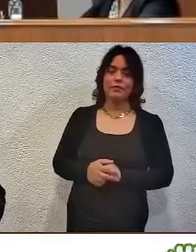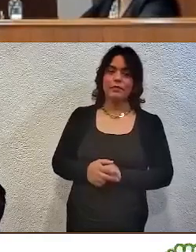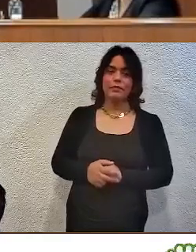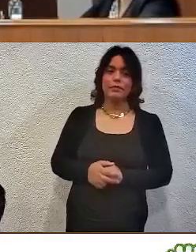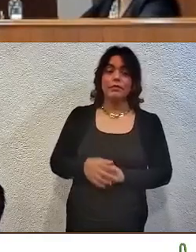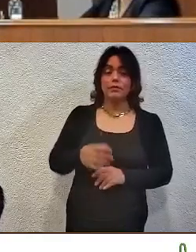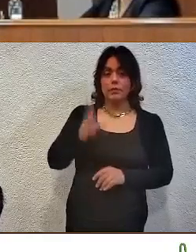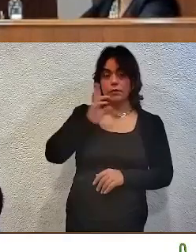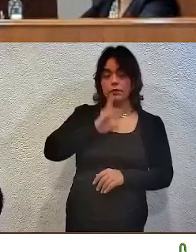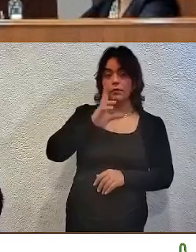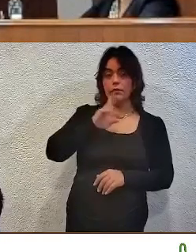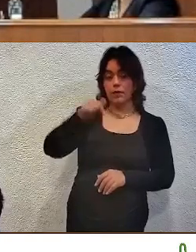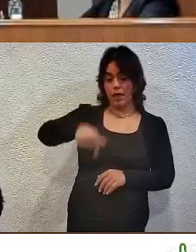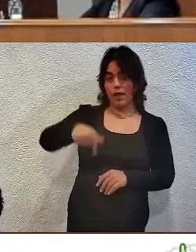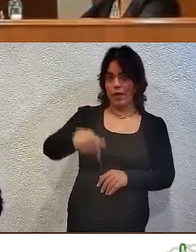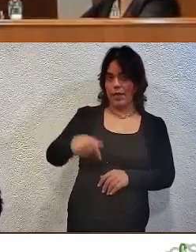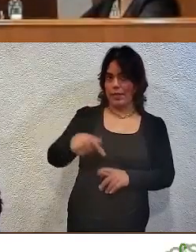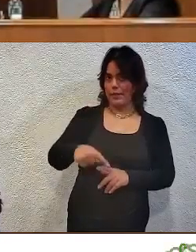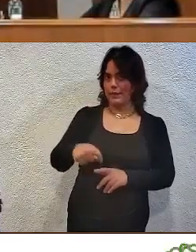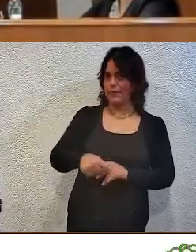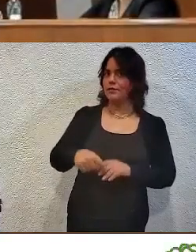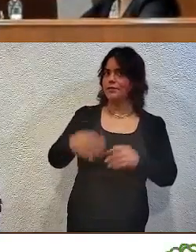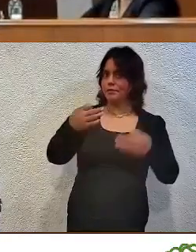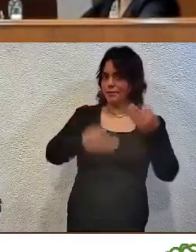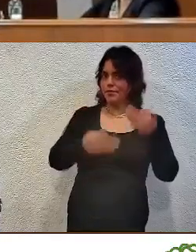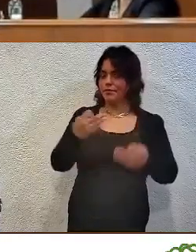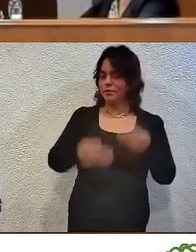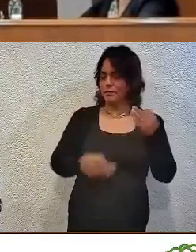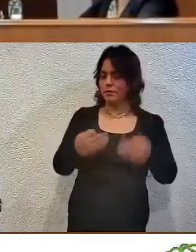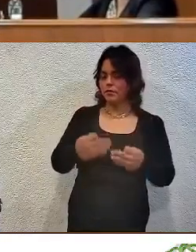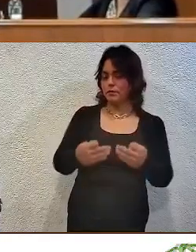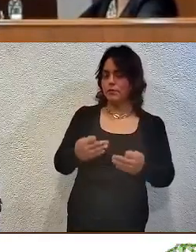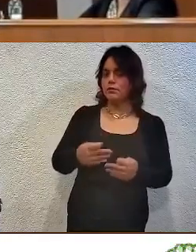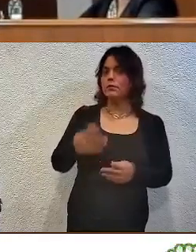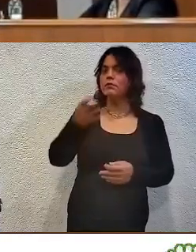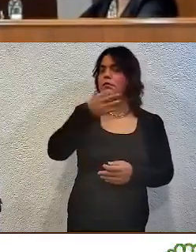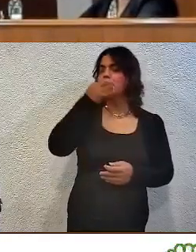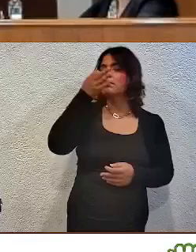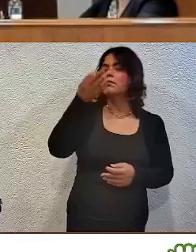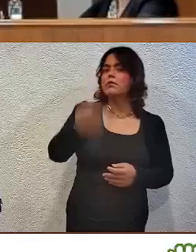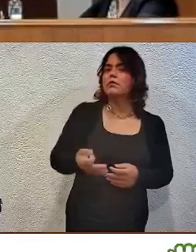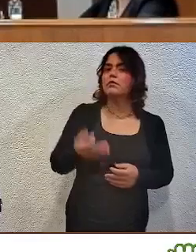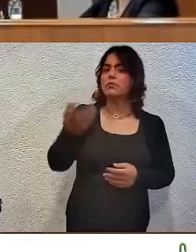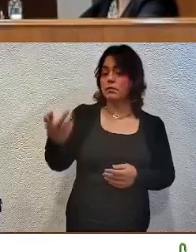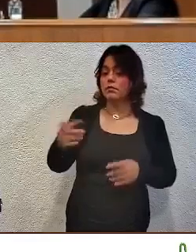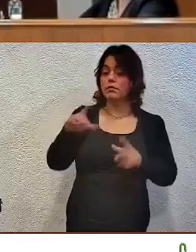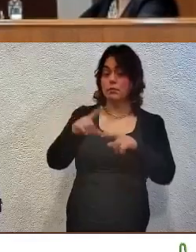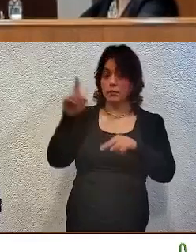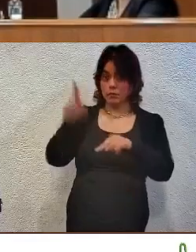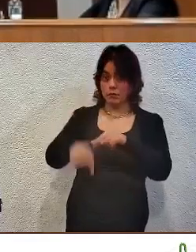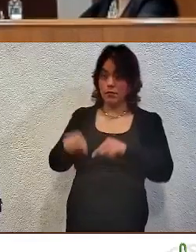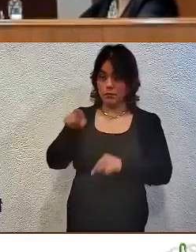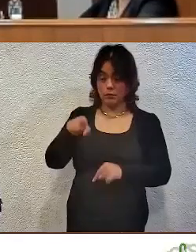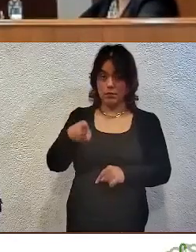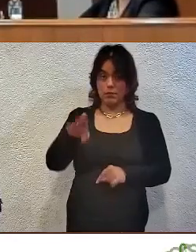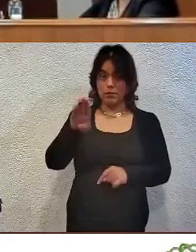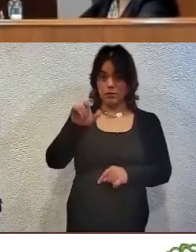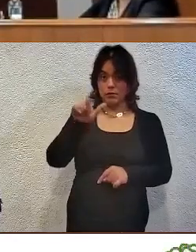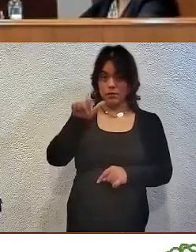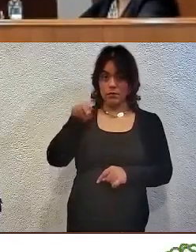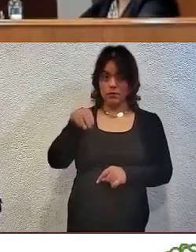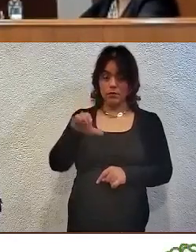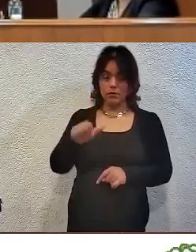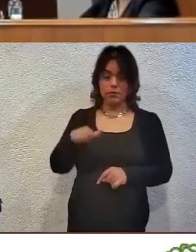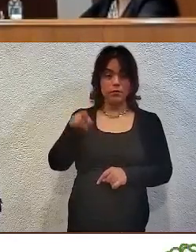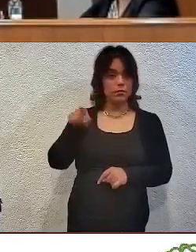órgano jurisdiccional, la autoridad responsable debió declarar el sobreseimiento del procedimiento de remoción en contra de la hoy actora, en virtud